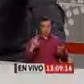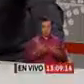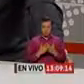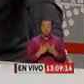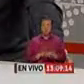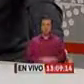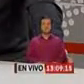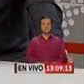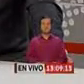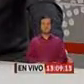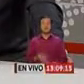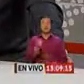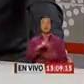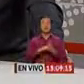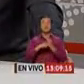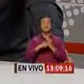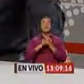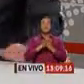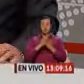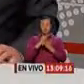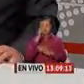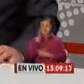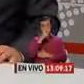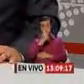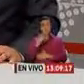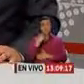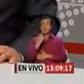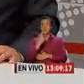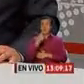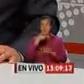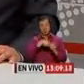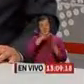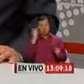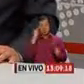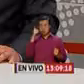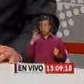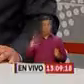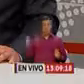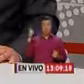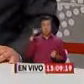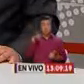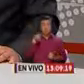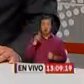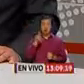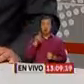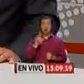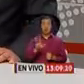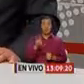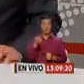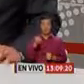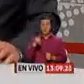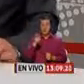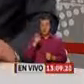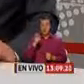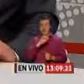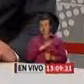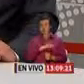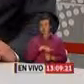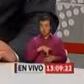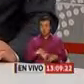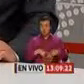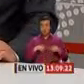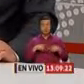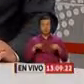Vamos con más temas. La Fiscalía General del Estado negó que los motivos de la renuncia de su titular, Paul Pérez Reina, se deban a circunstancias